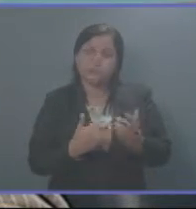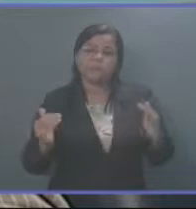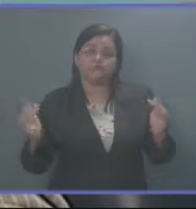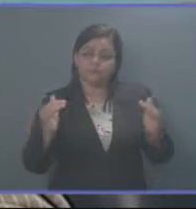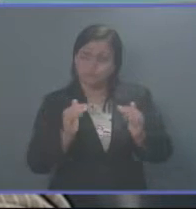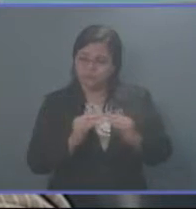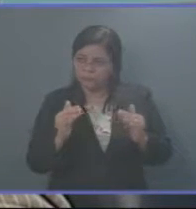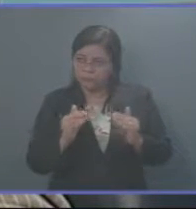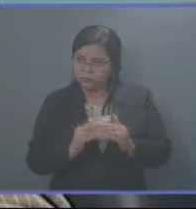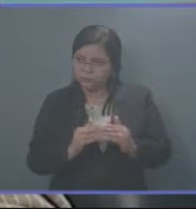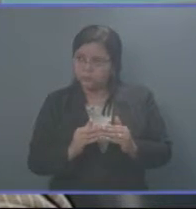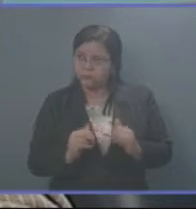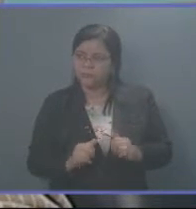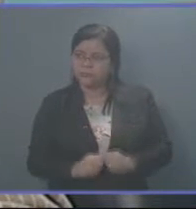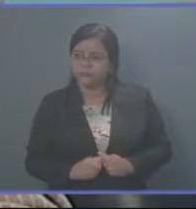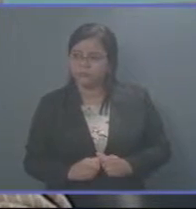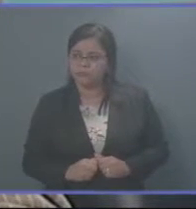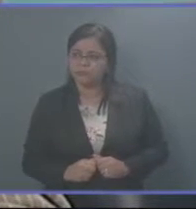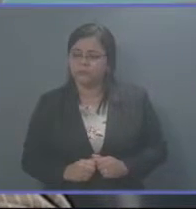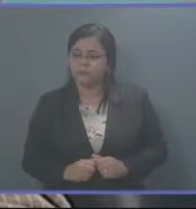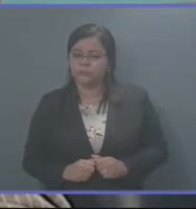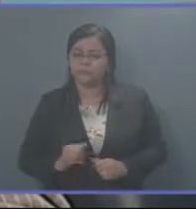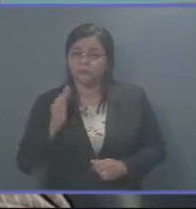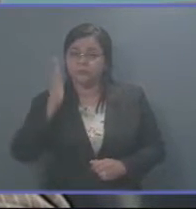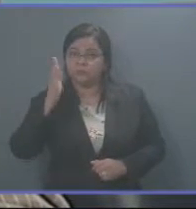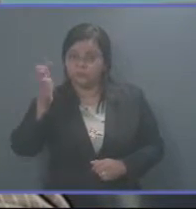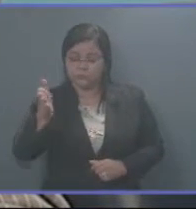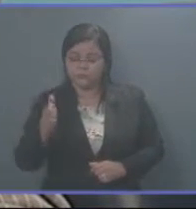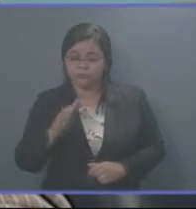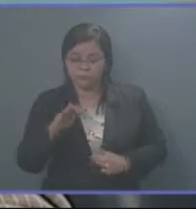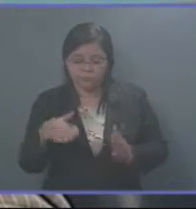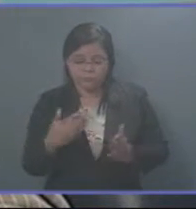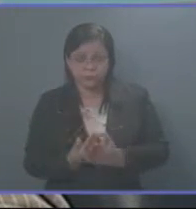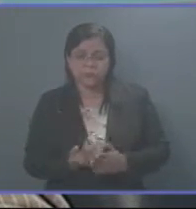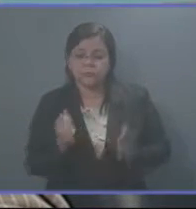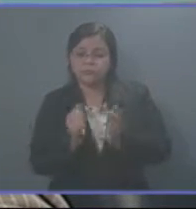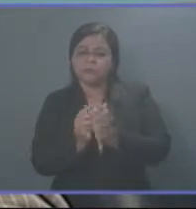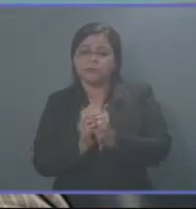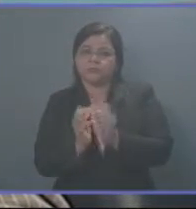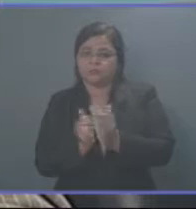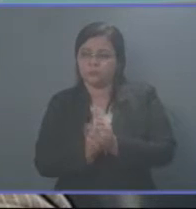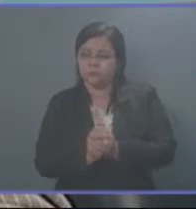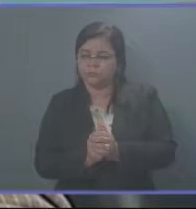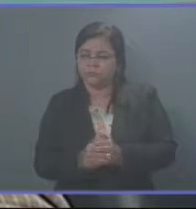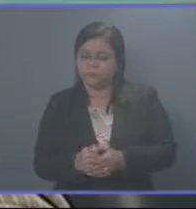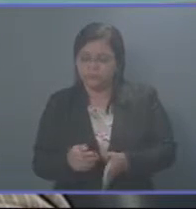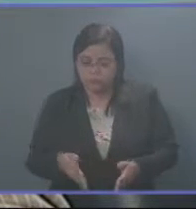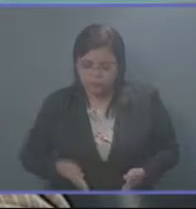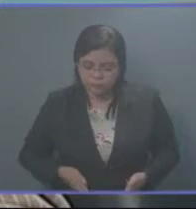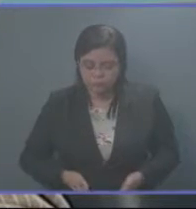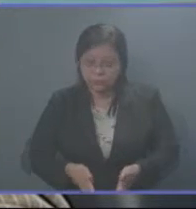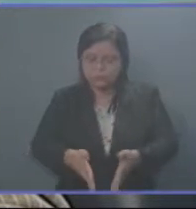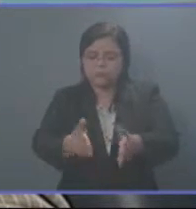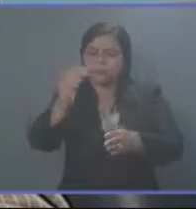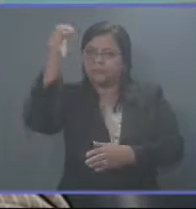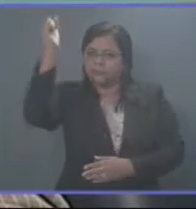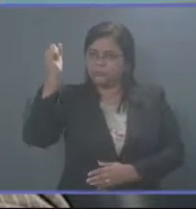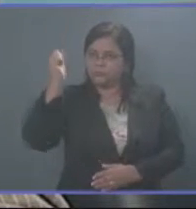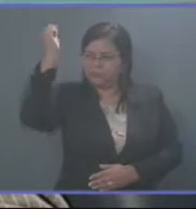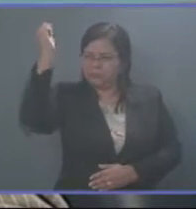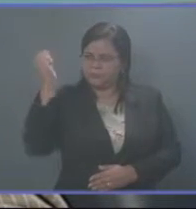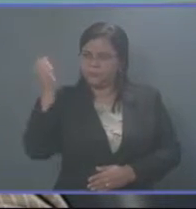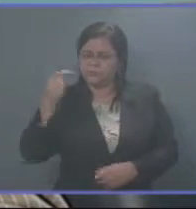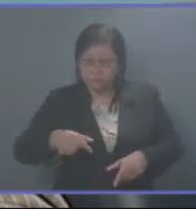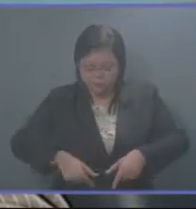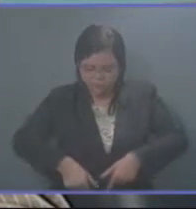sentido los conlleva en un futuro lo que son esos desalojos de la línea férrea también. Ya hemos recibido hasta un